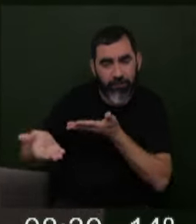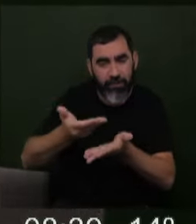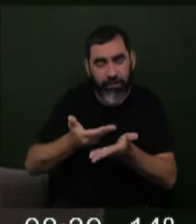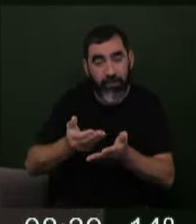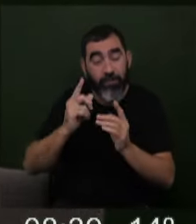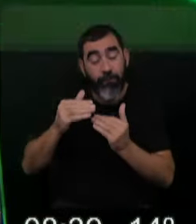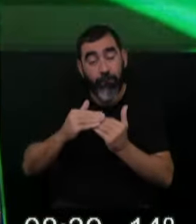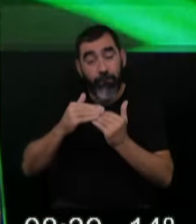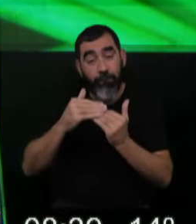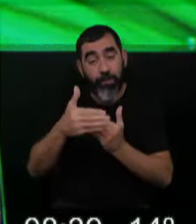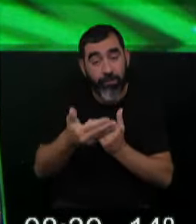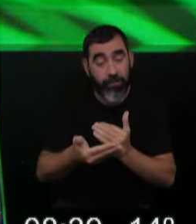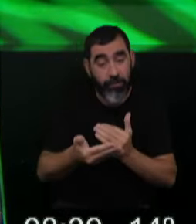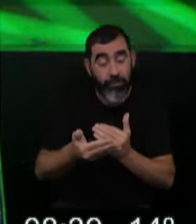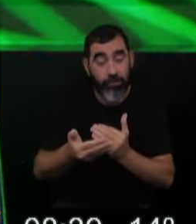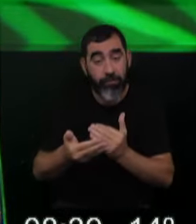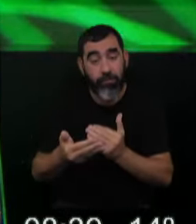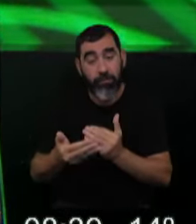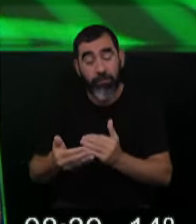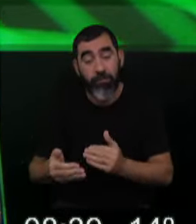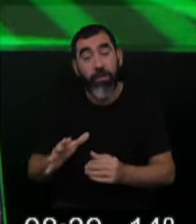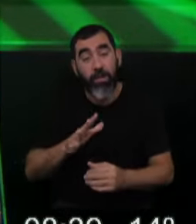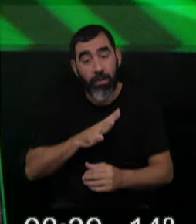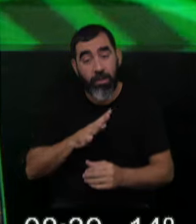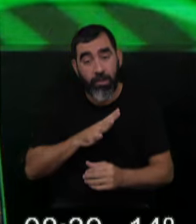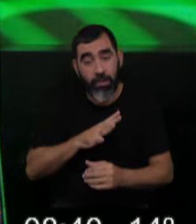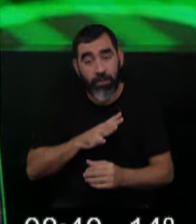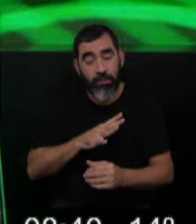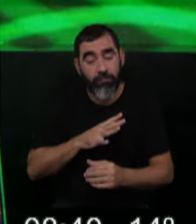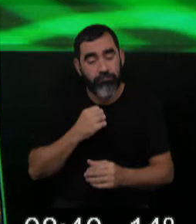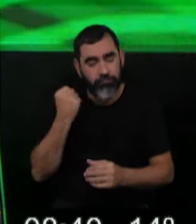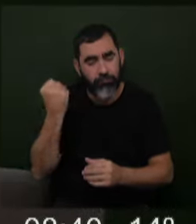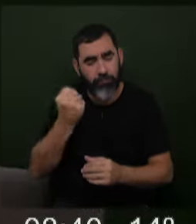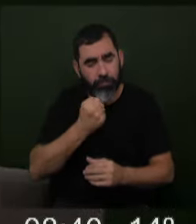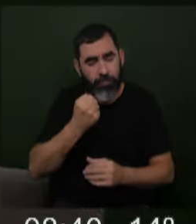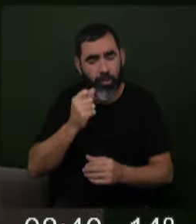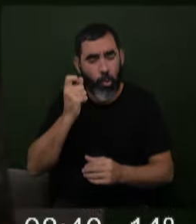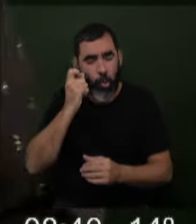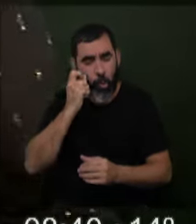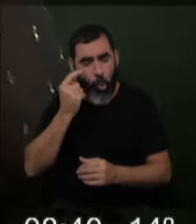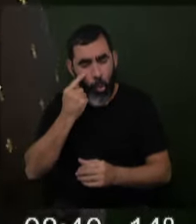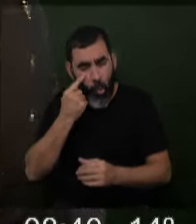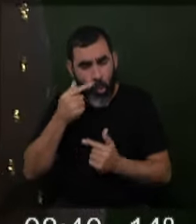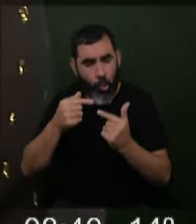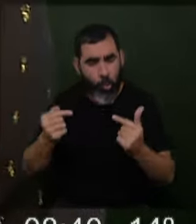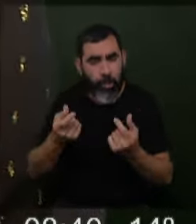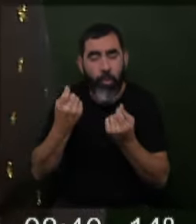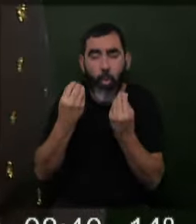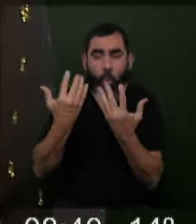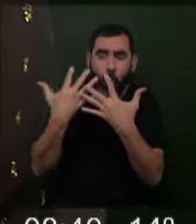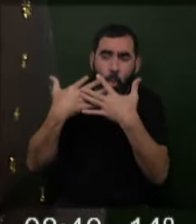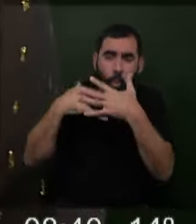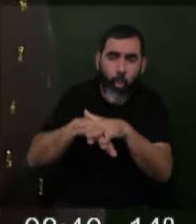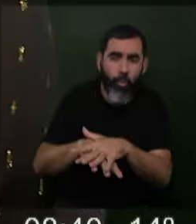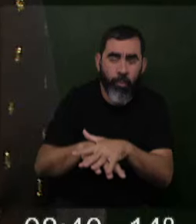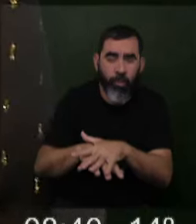también los vecinos y vecinas tienen un bagaje importante de conocimientos, pero ¿cómo eso confluye en que, bueno,